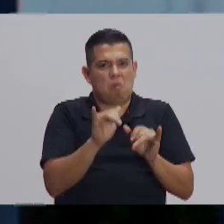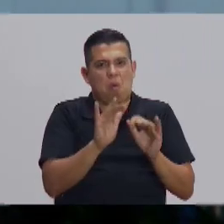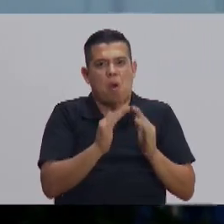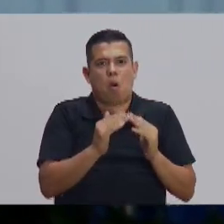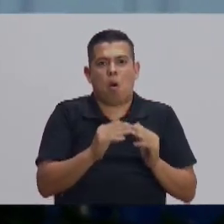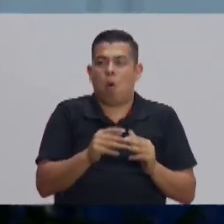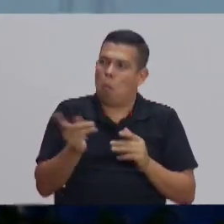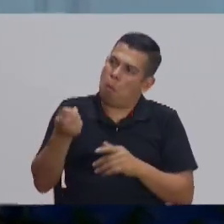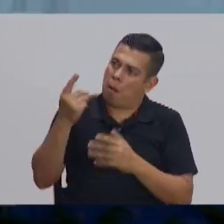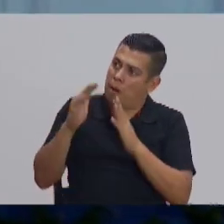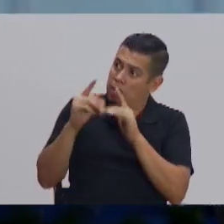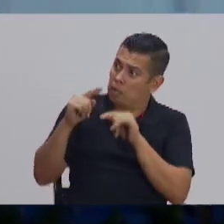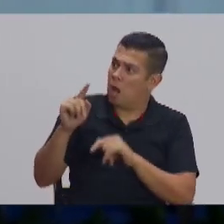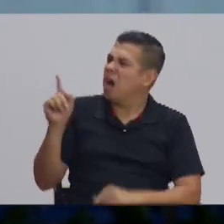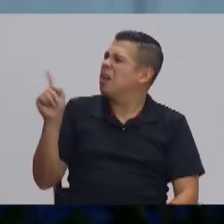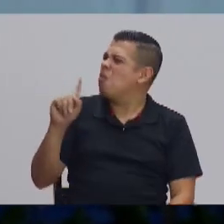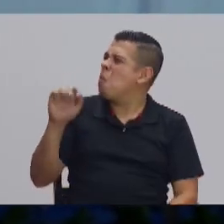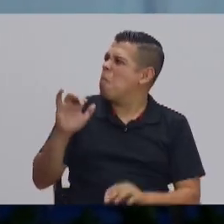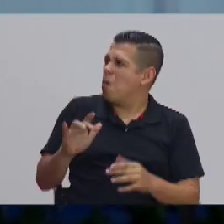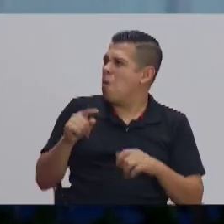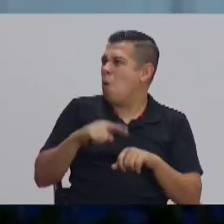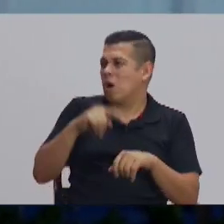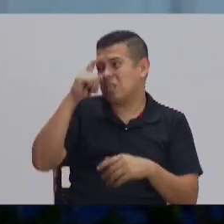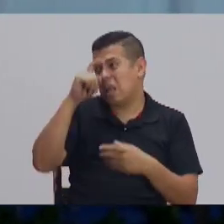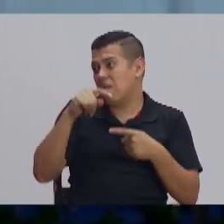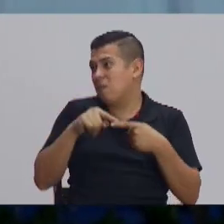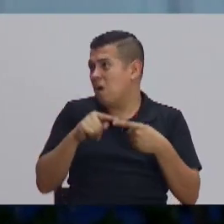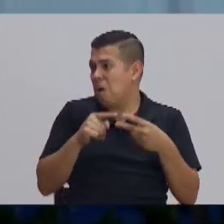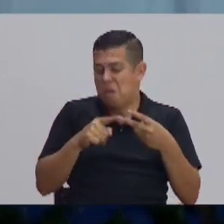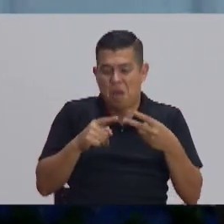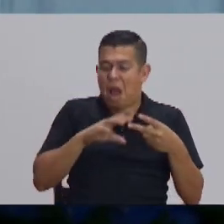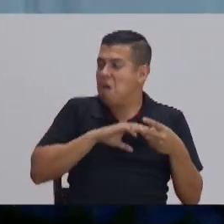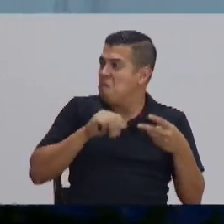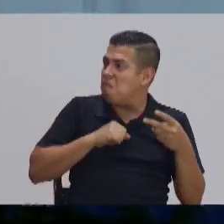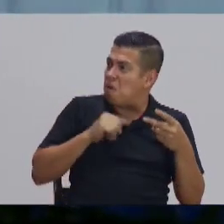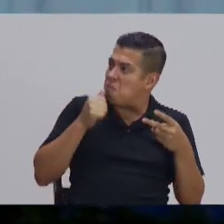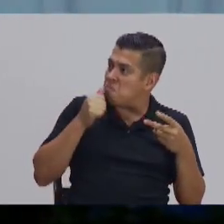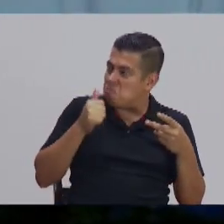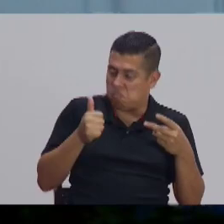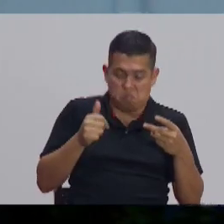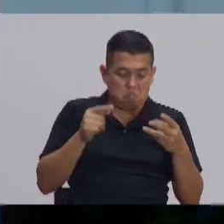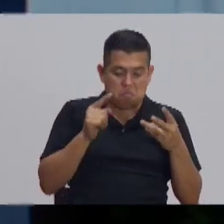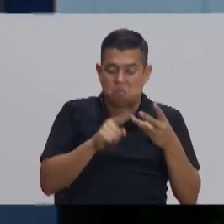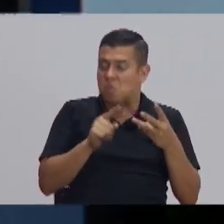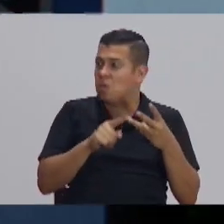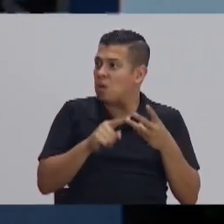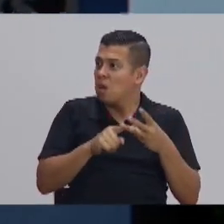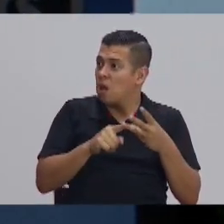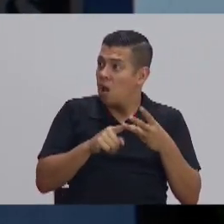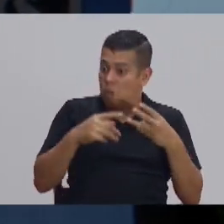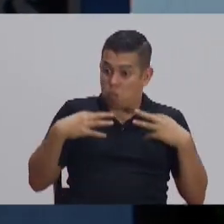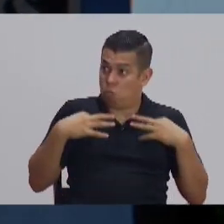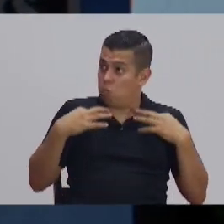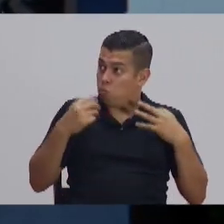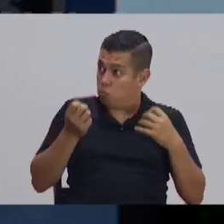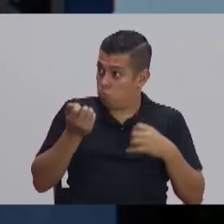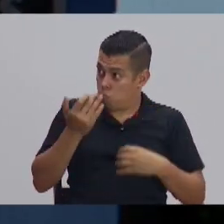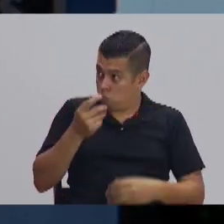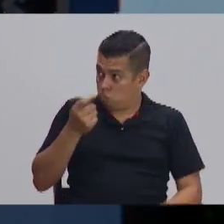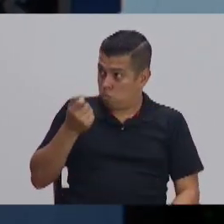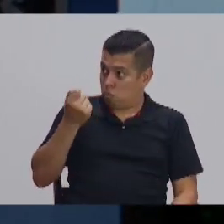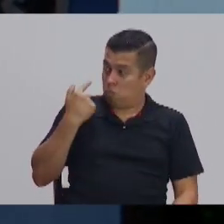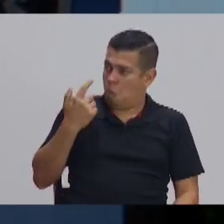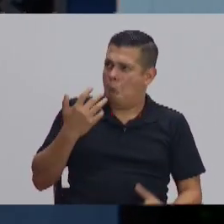vamos a la iglesia no si todo mira tengo trabajo la familia está bien han estrenado más de la